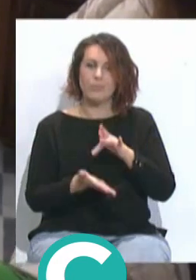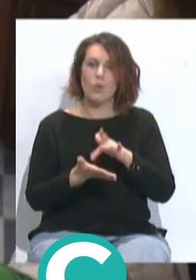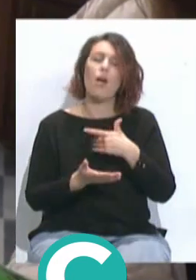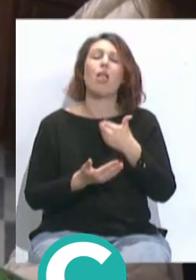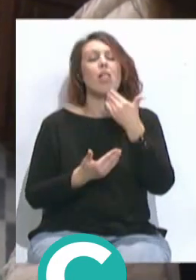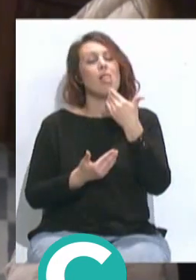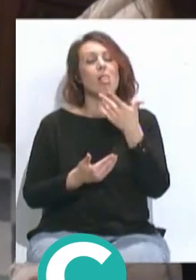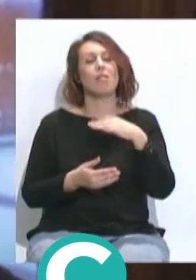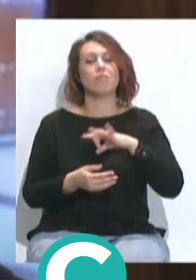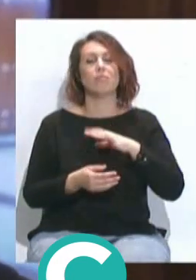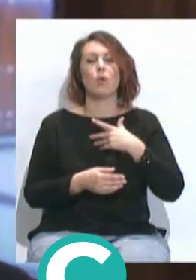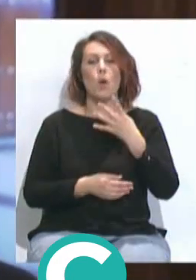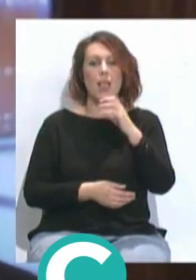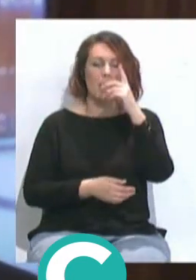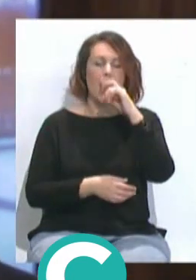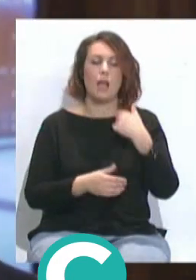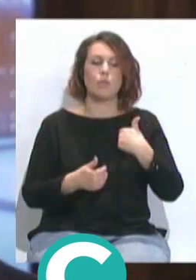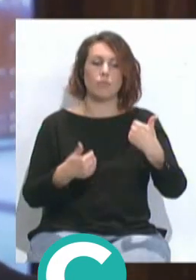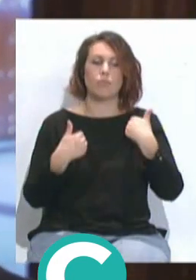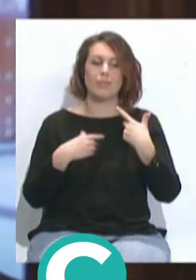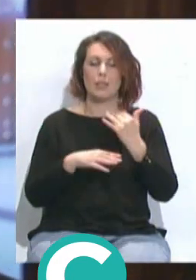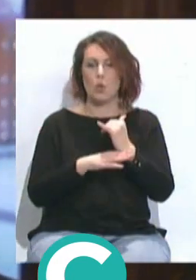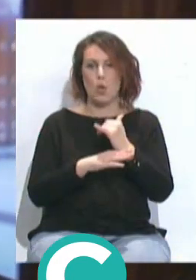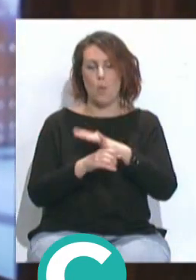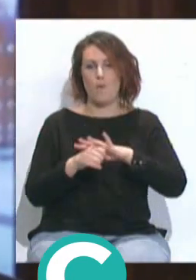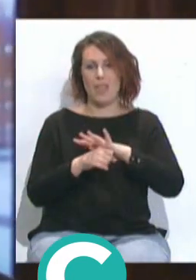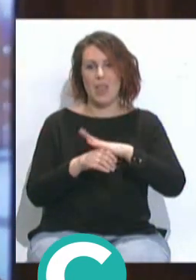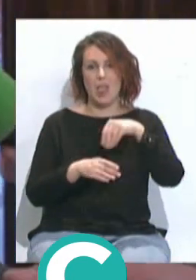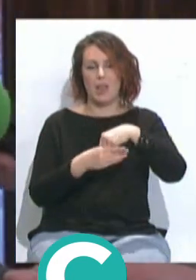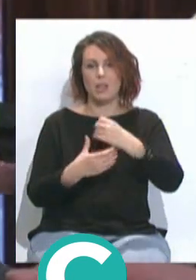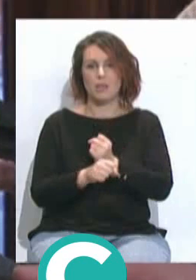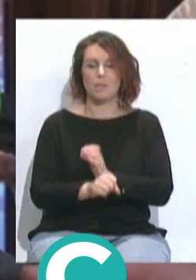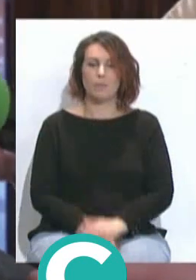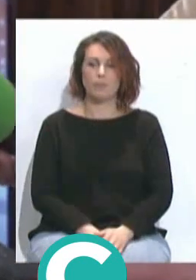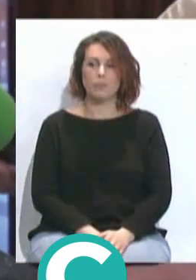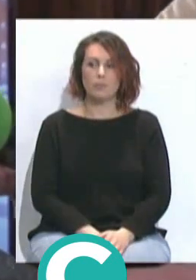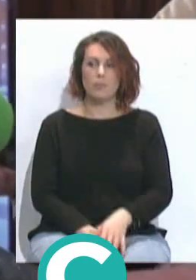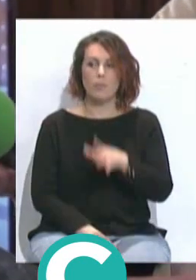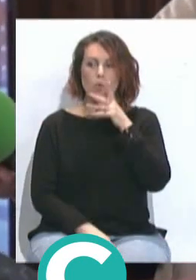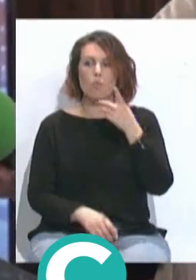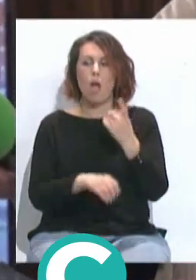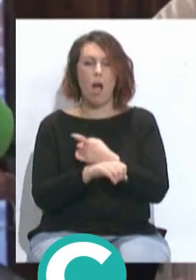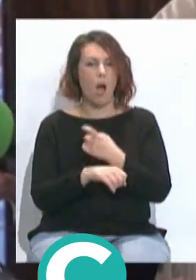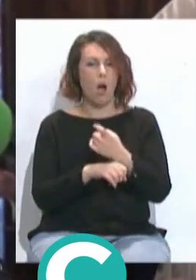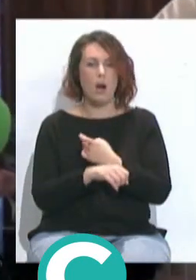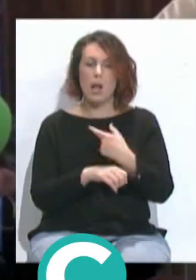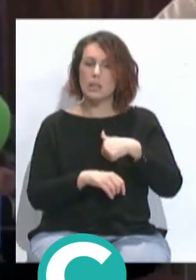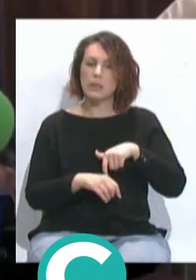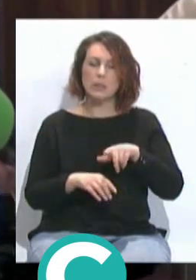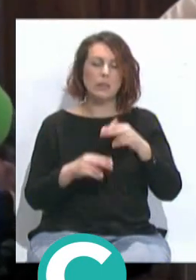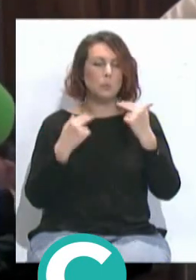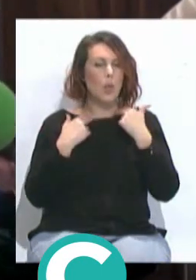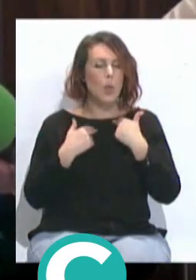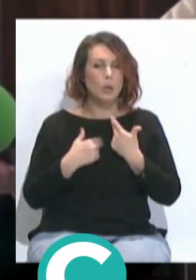así la distinción tras más de 40 años al servicio de la institución provincial porque le he dedicado muchas horas a esta casa